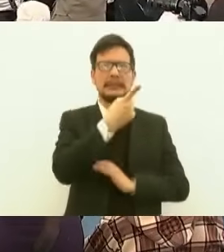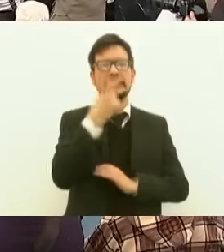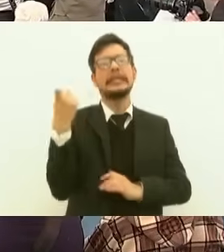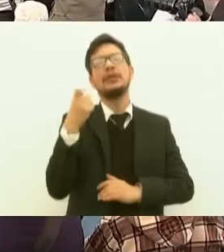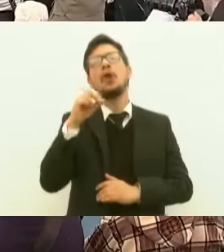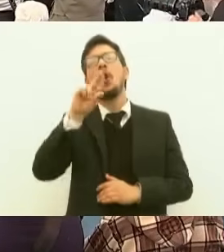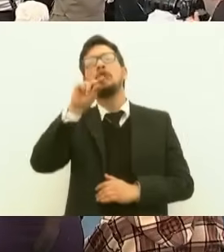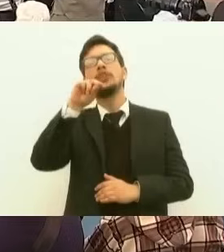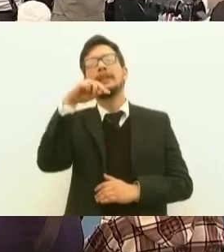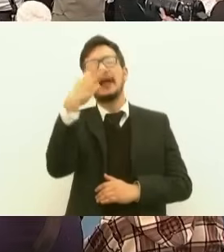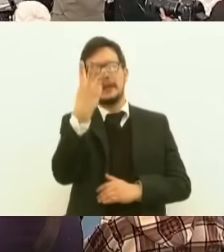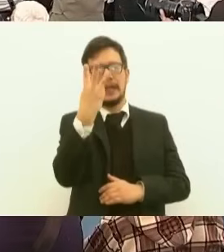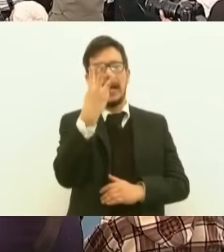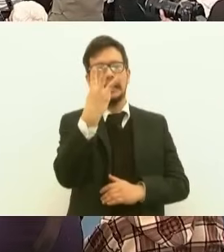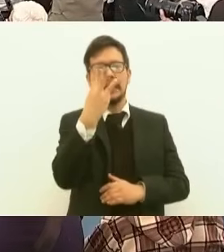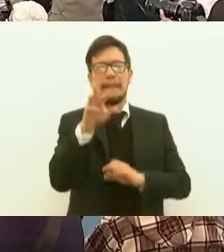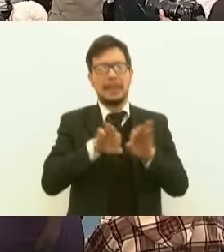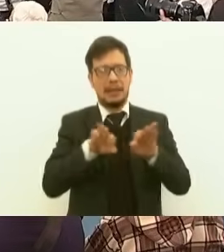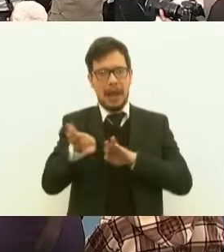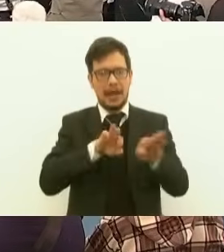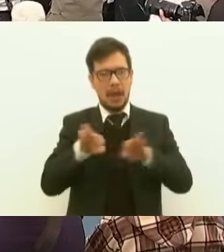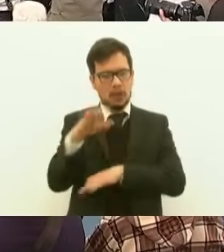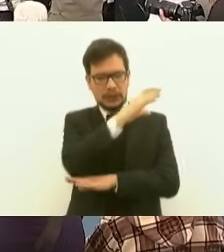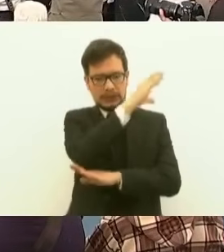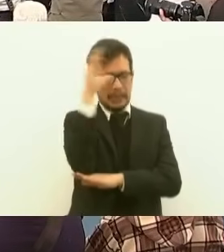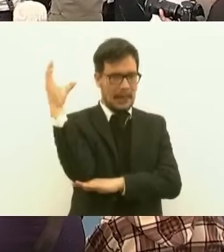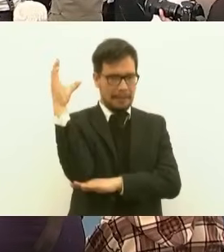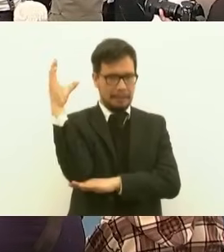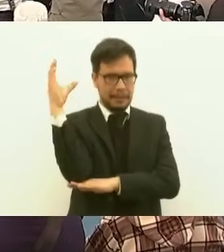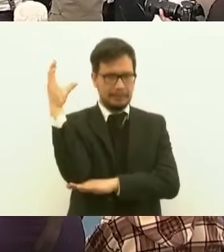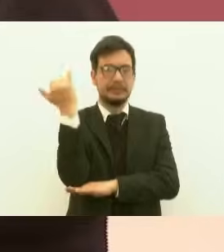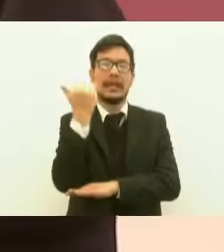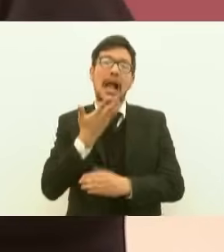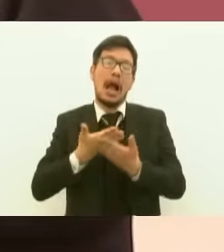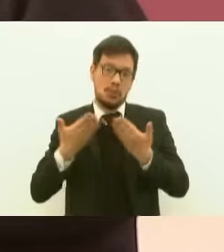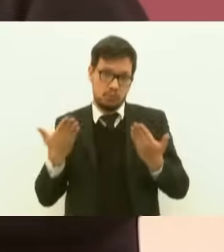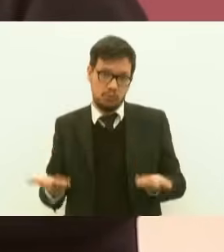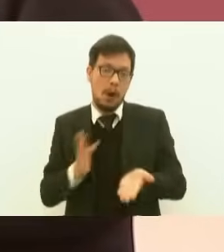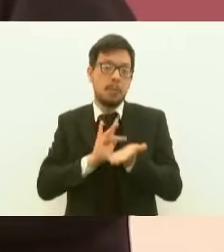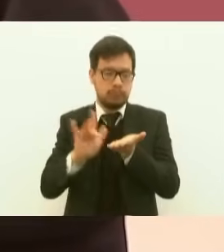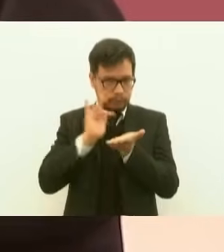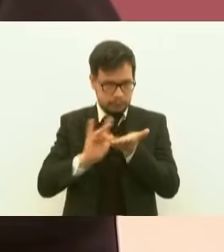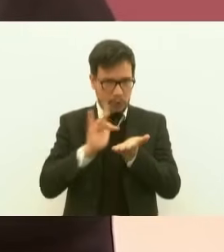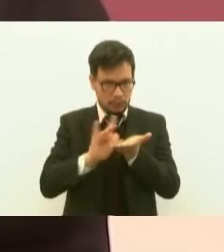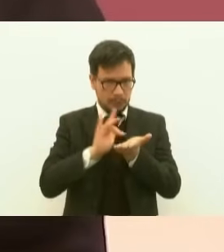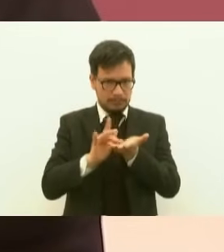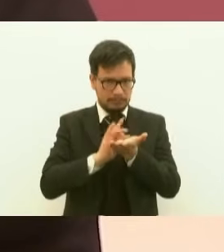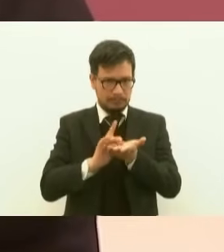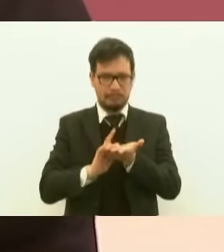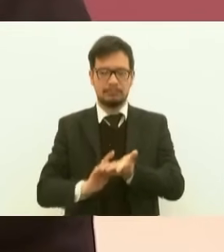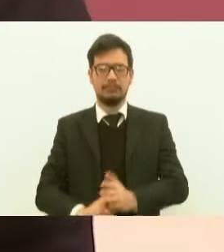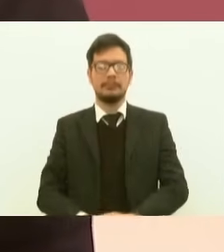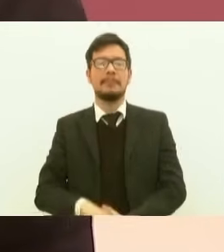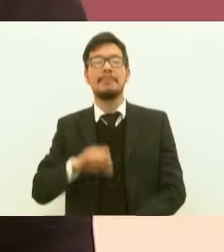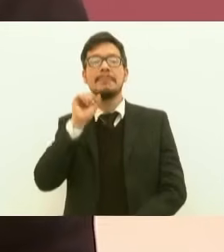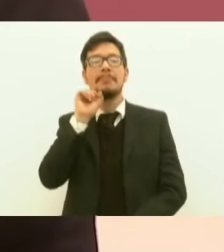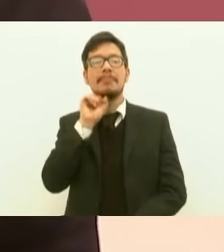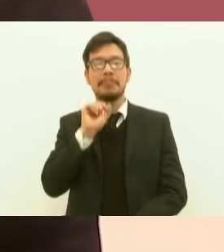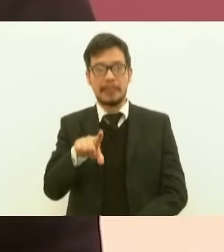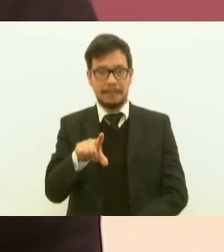38,183 campesinos que están recibiendo este apoyo. También